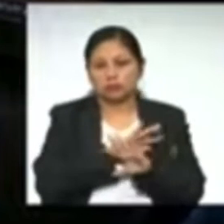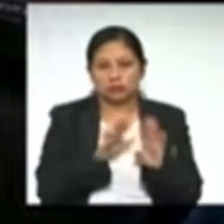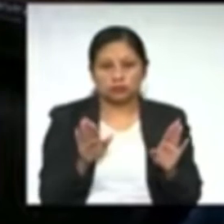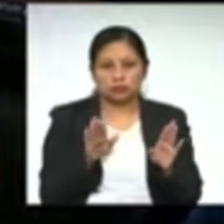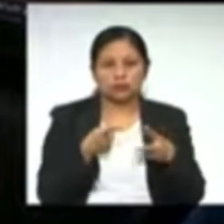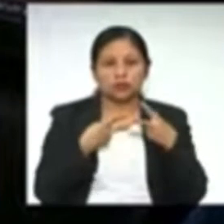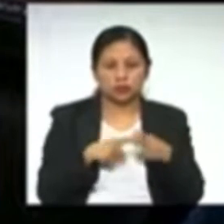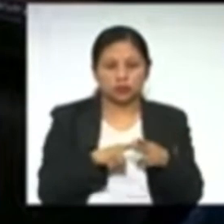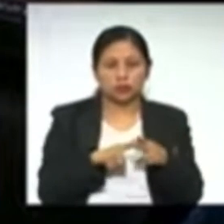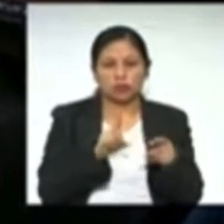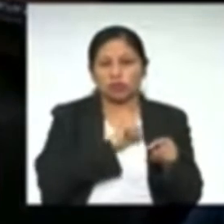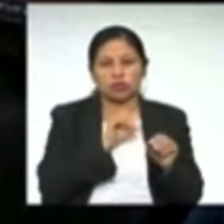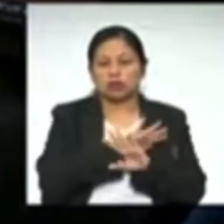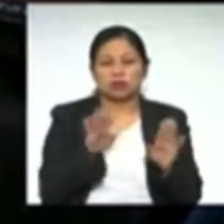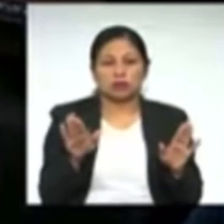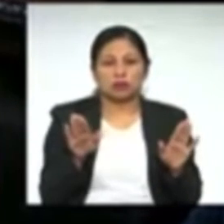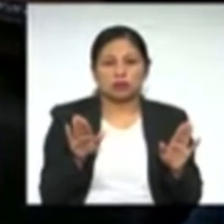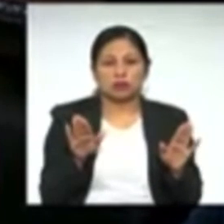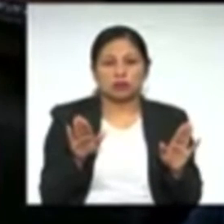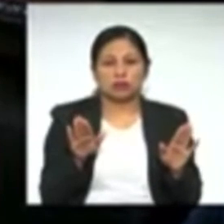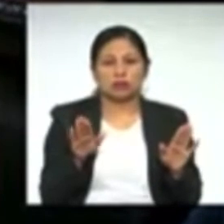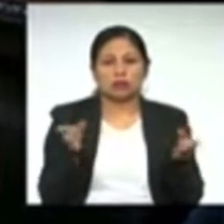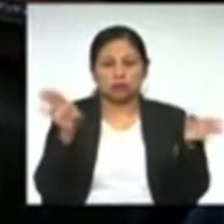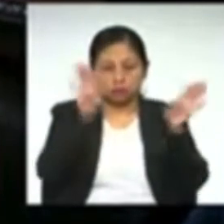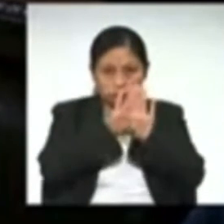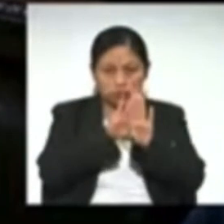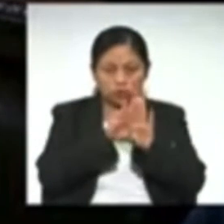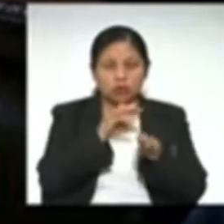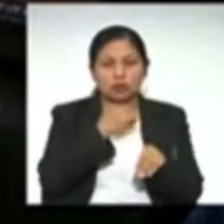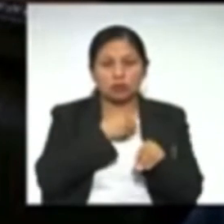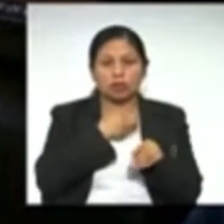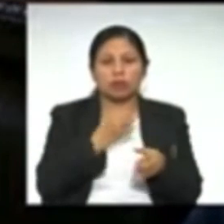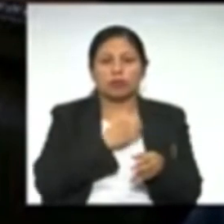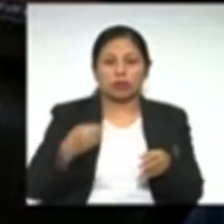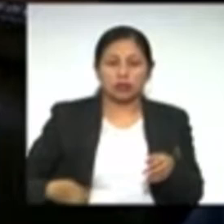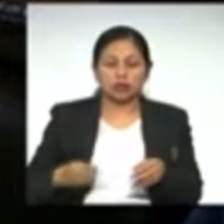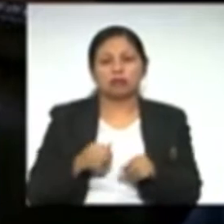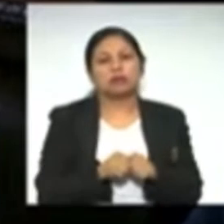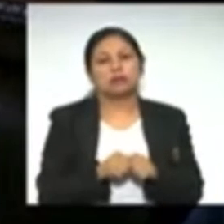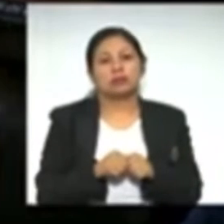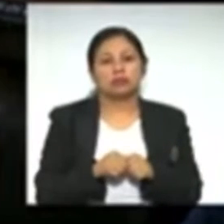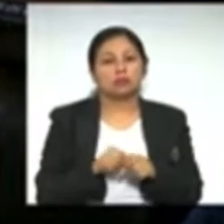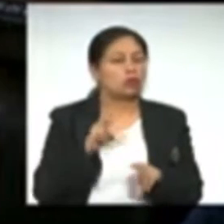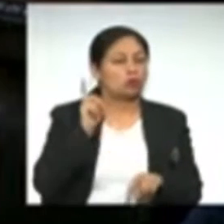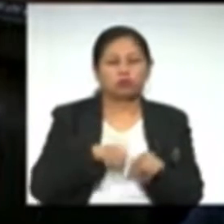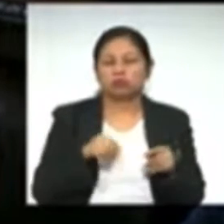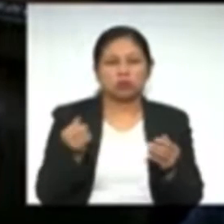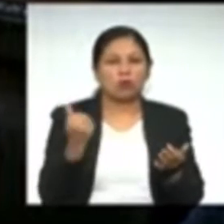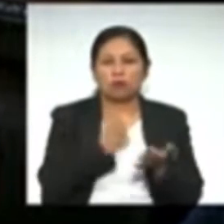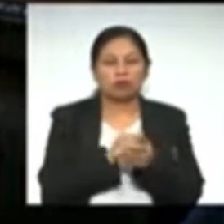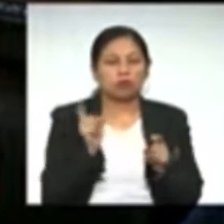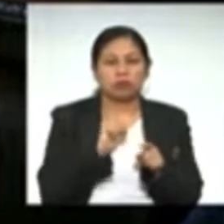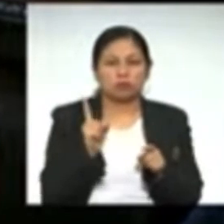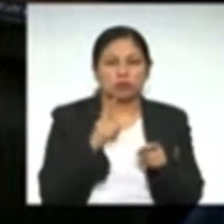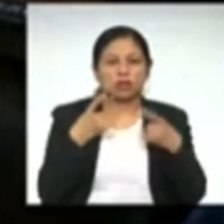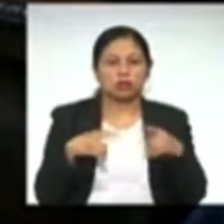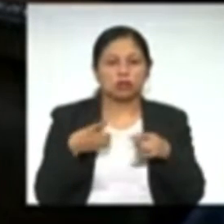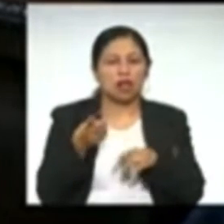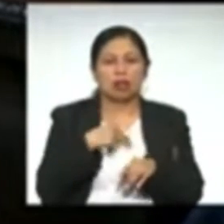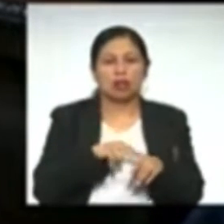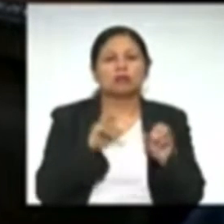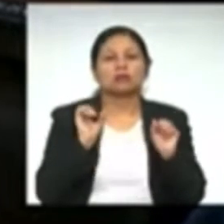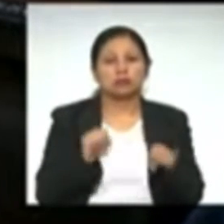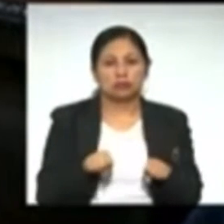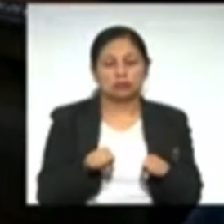una iniciativa que lo único que va a hacer es esconder las intenciones del presidente. No aprobemos esto de urgencia